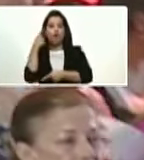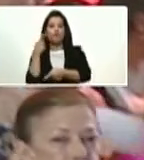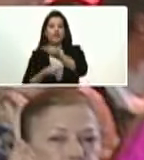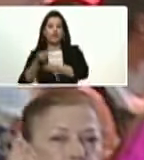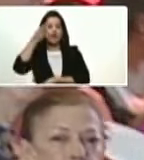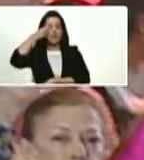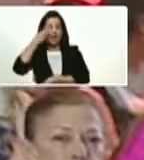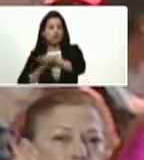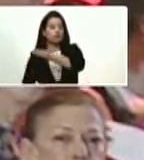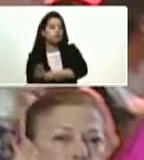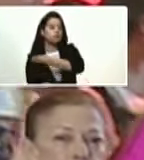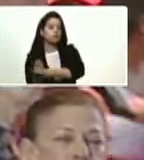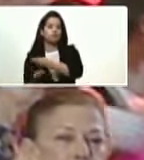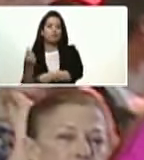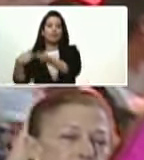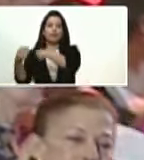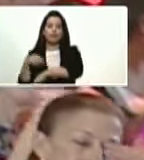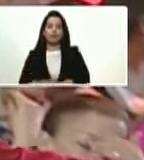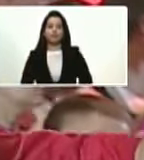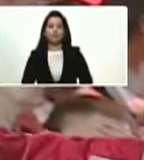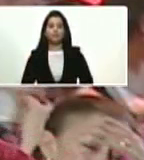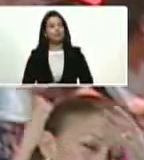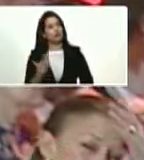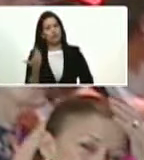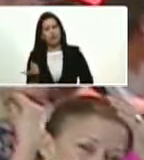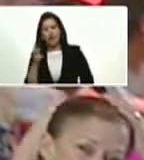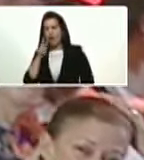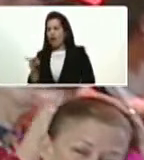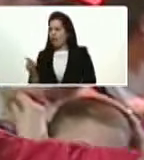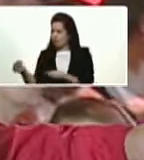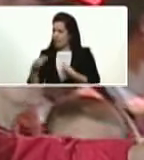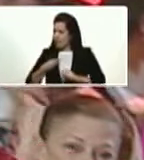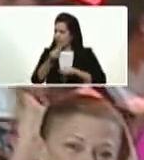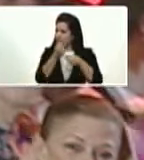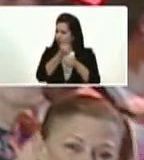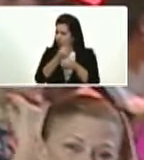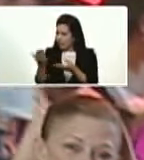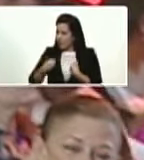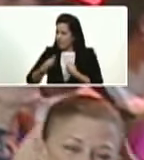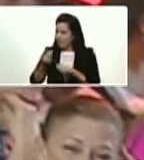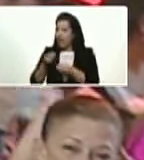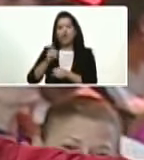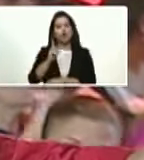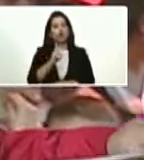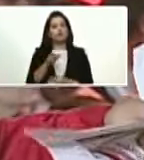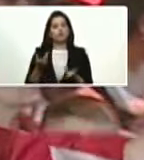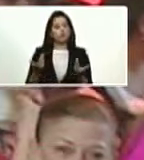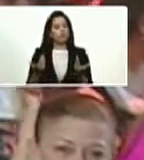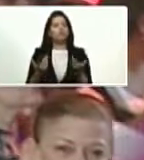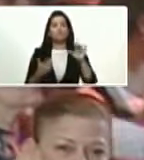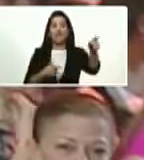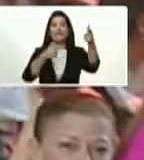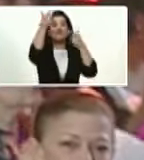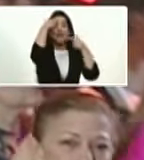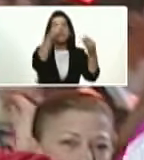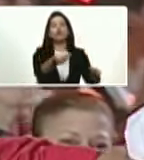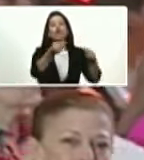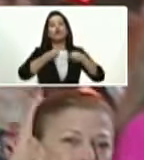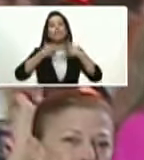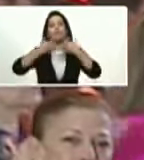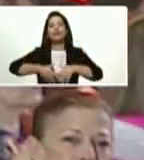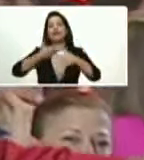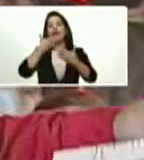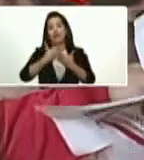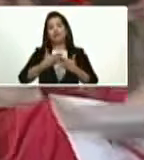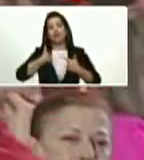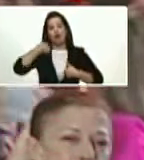gracias a la ayuda del comandante Chávez, que nos entregó la empresa al Poder Popular, a la clase obrera consciente que hoy